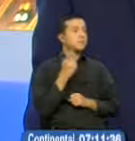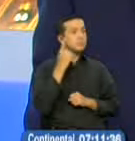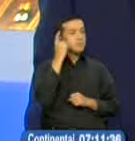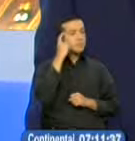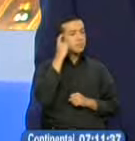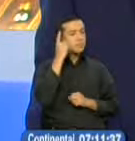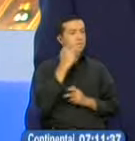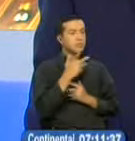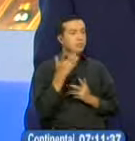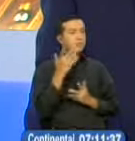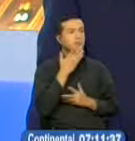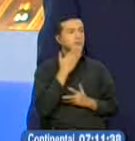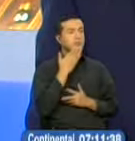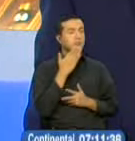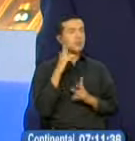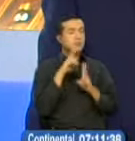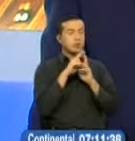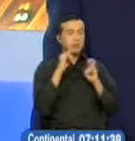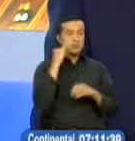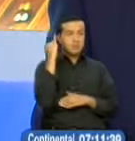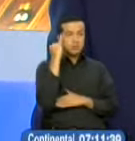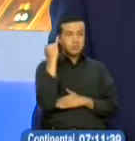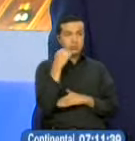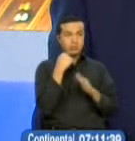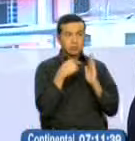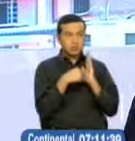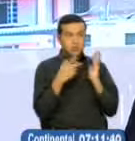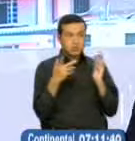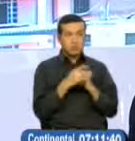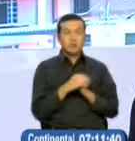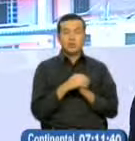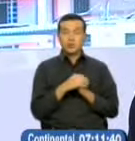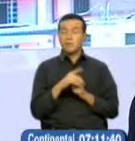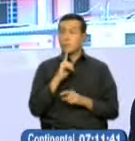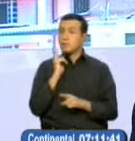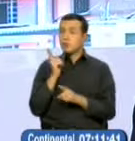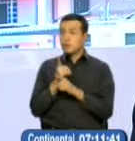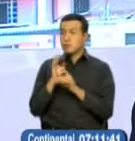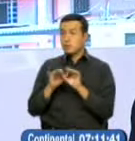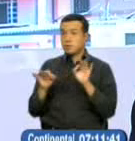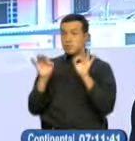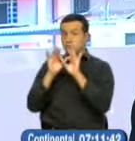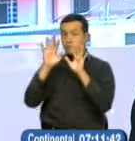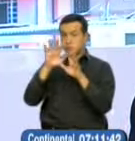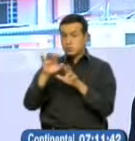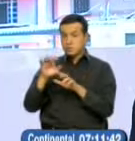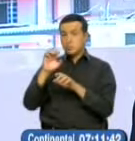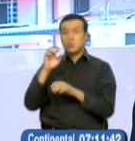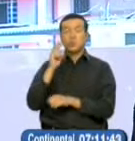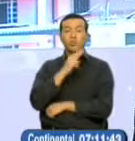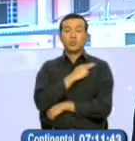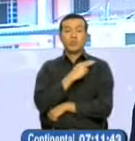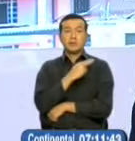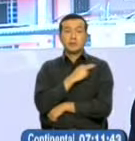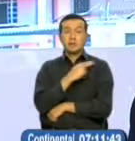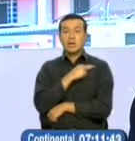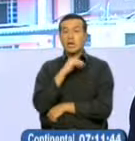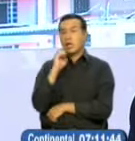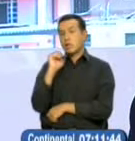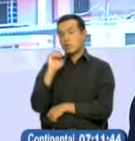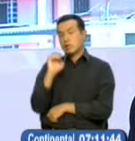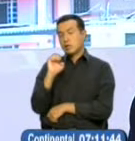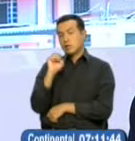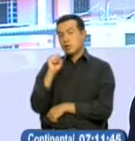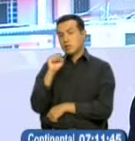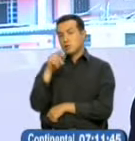no pudiese ser también un incentivo para el tema agroindustrial, por ejemplo. Por supuesto, de hecho, estamos trabajando con la SPOL. La SPOL está planteando